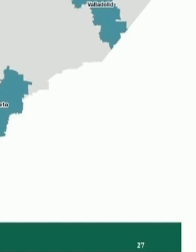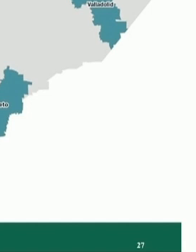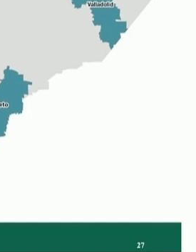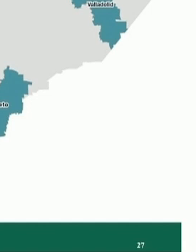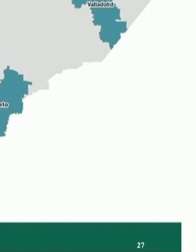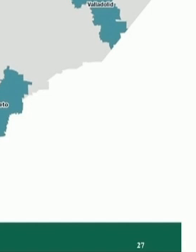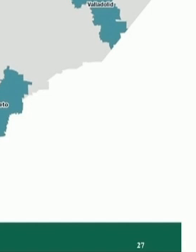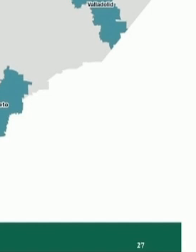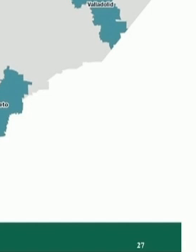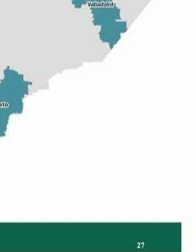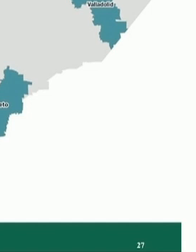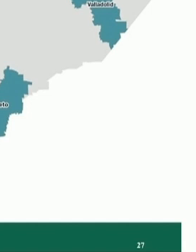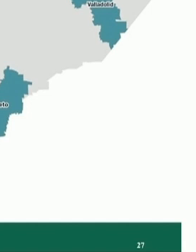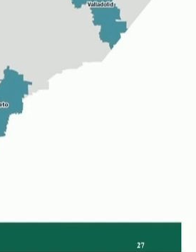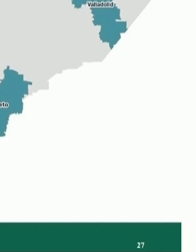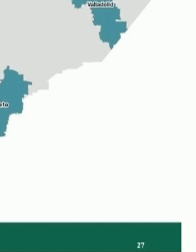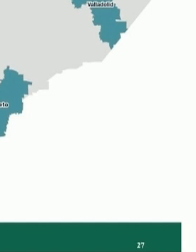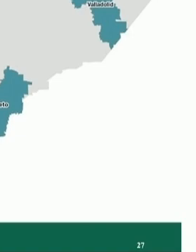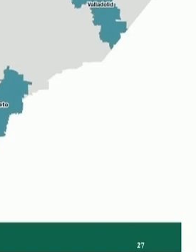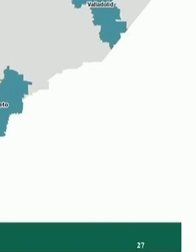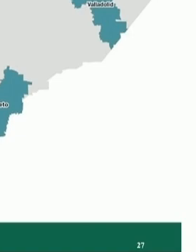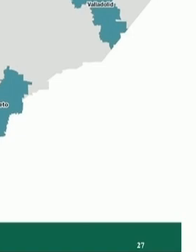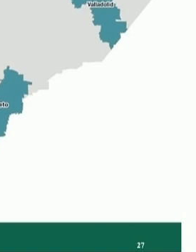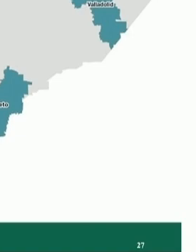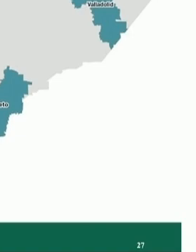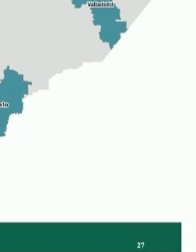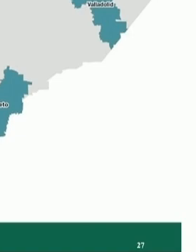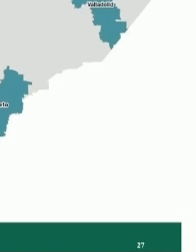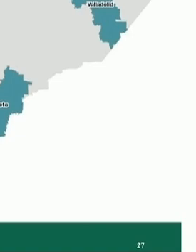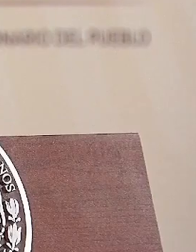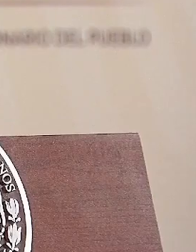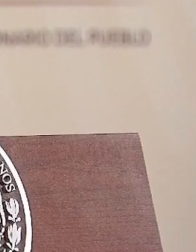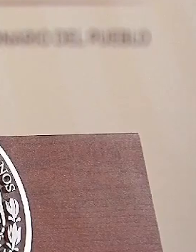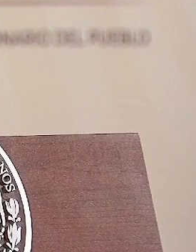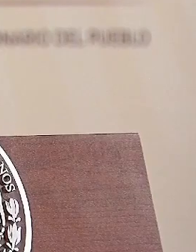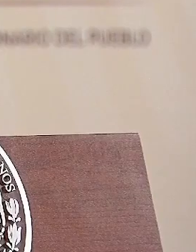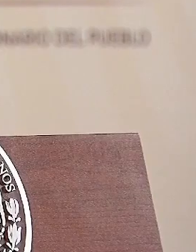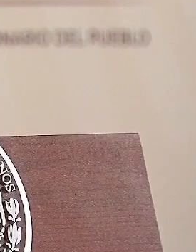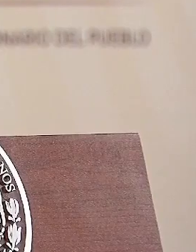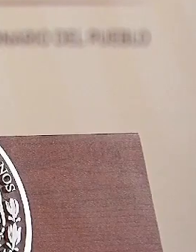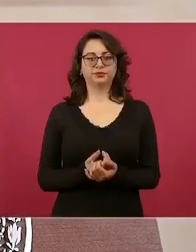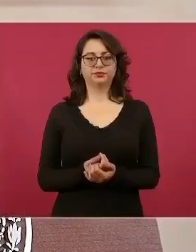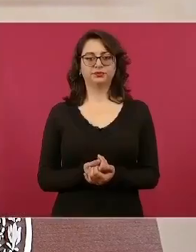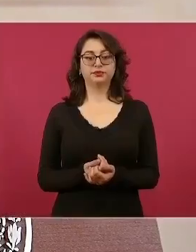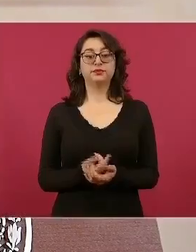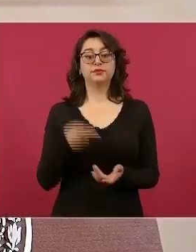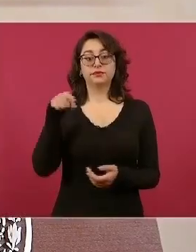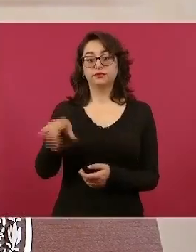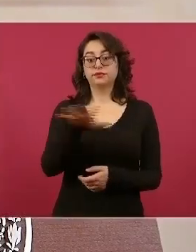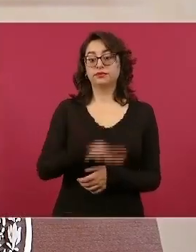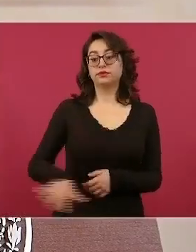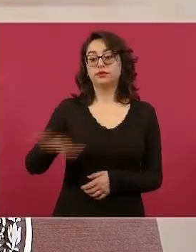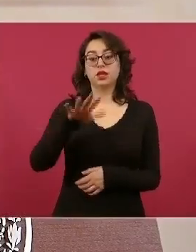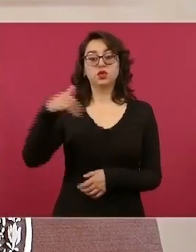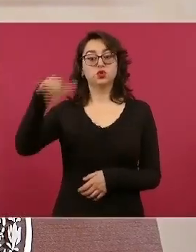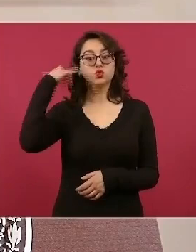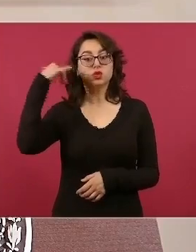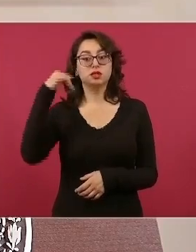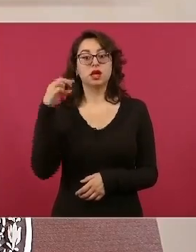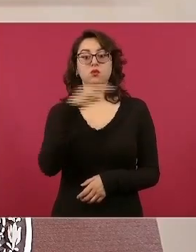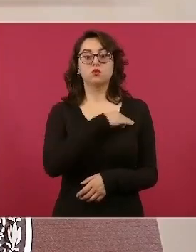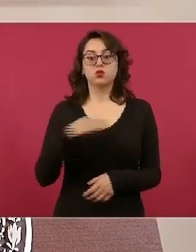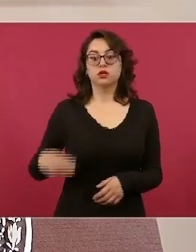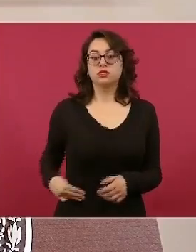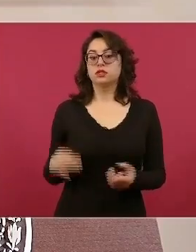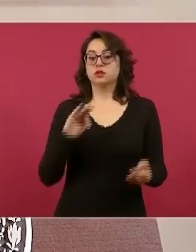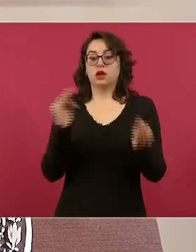Roo y que puedan encontrar trabajo cerca de su municipio, cerca de su casa, donde puedan ver todos los días a su familia y donde no tengan costos